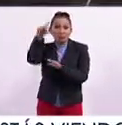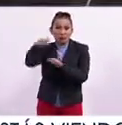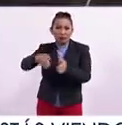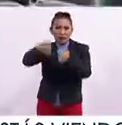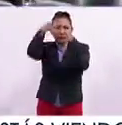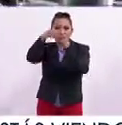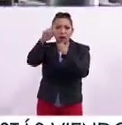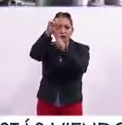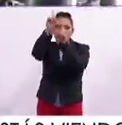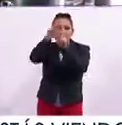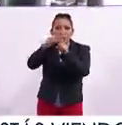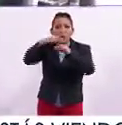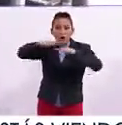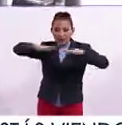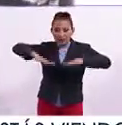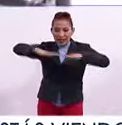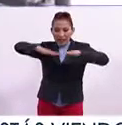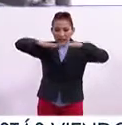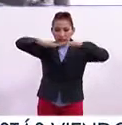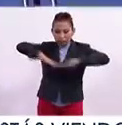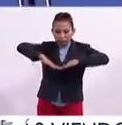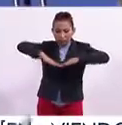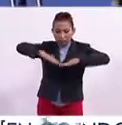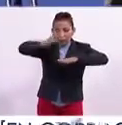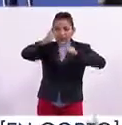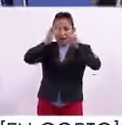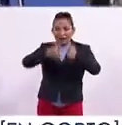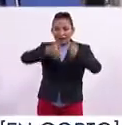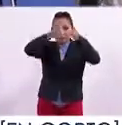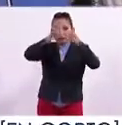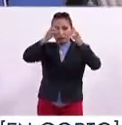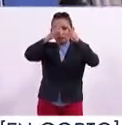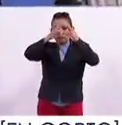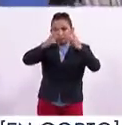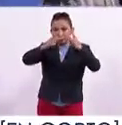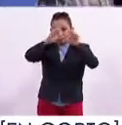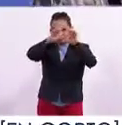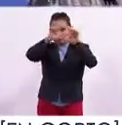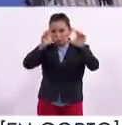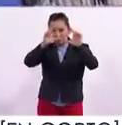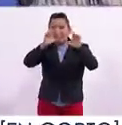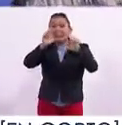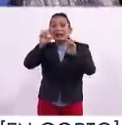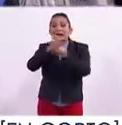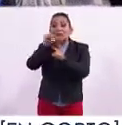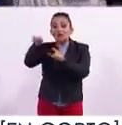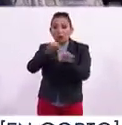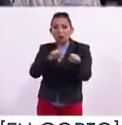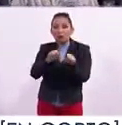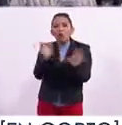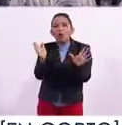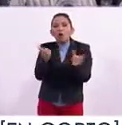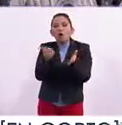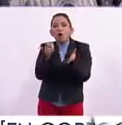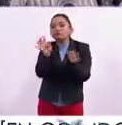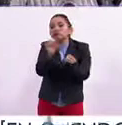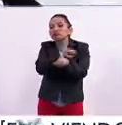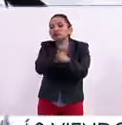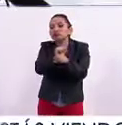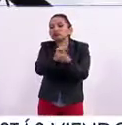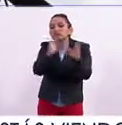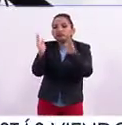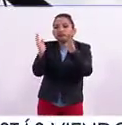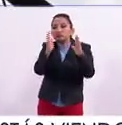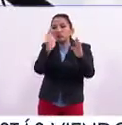hundimiento y la habían resanado, y el sismo nada más sacudió esto y hizo que se reapareciera las mismas